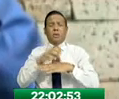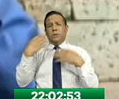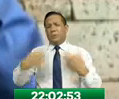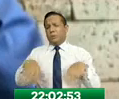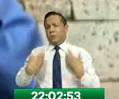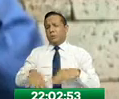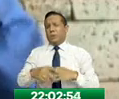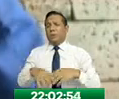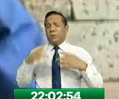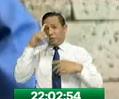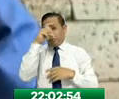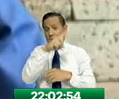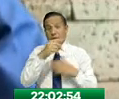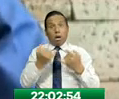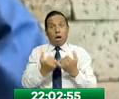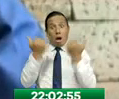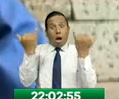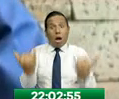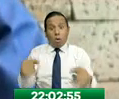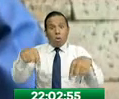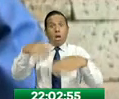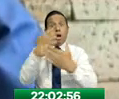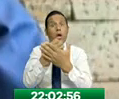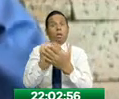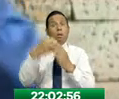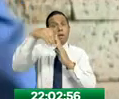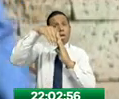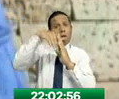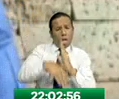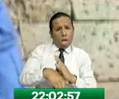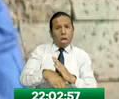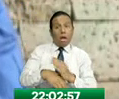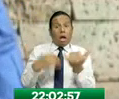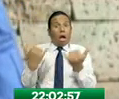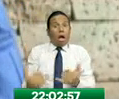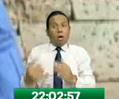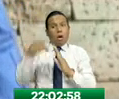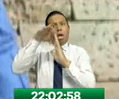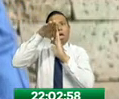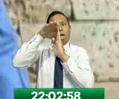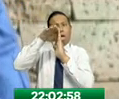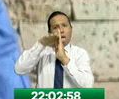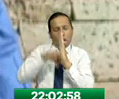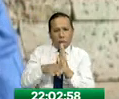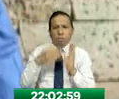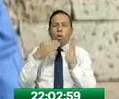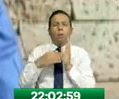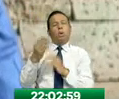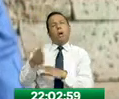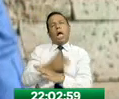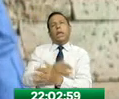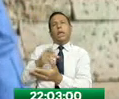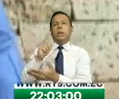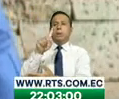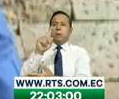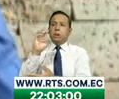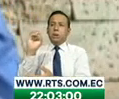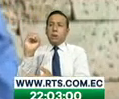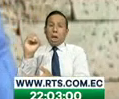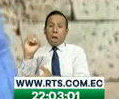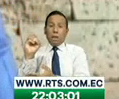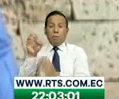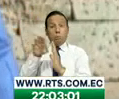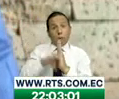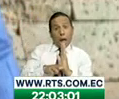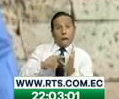distinto al actual. Si usted tenía que dar 100 y bajó el precio, ahora tenía que dar 110 para que se